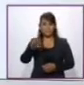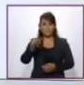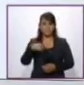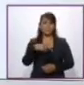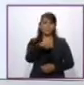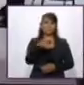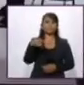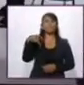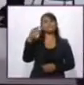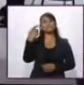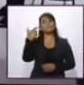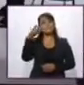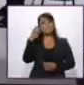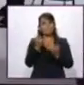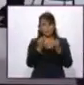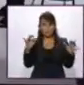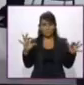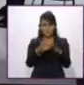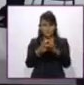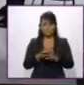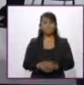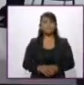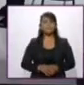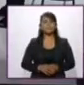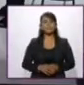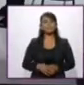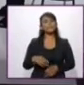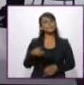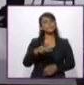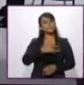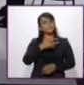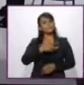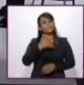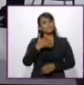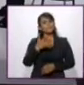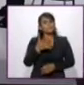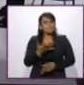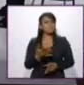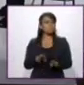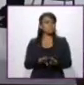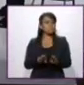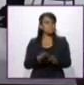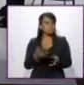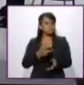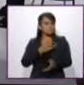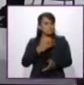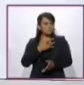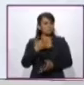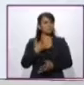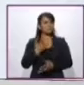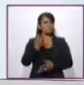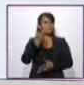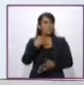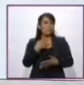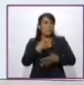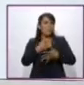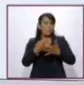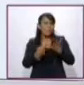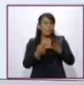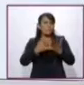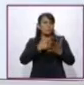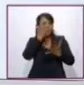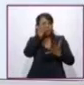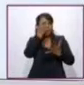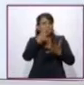candidato: ¿cuáles serán los criterios que aplicará para el nombramiento de cada uno de los integrantes de su